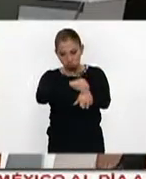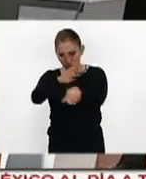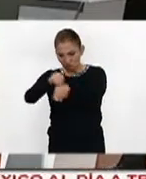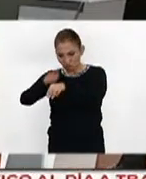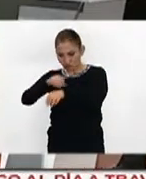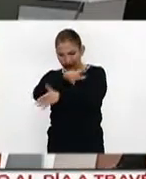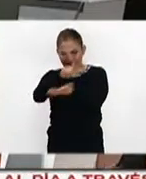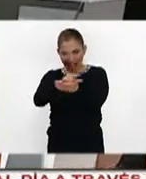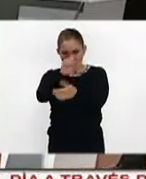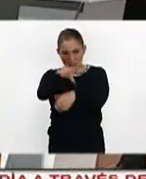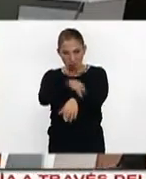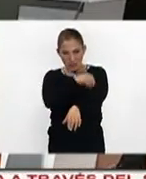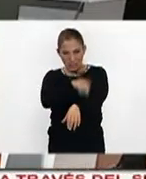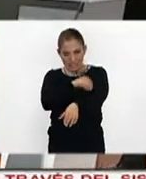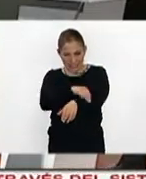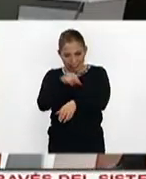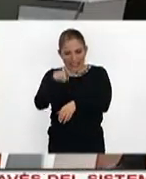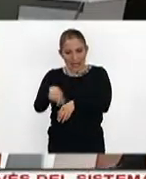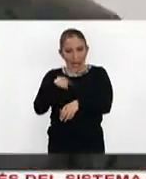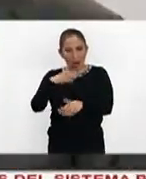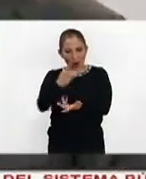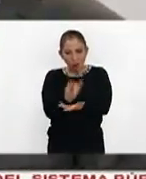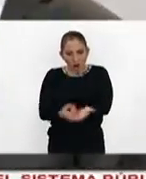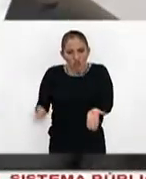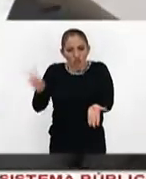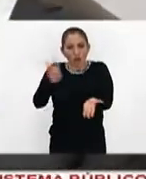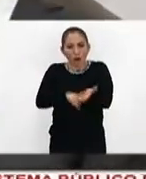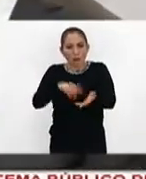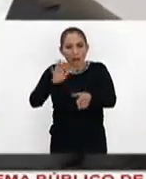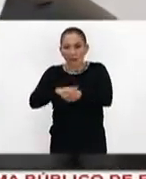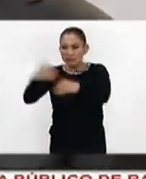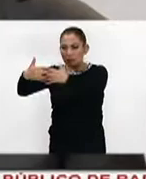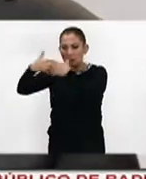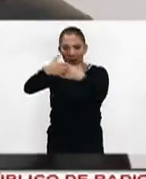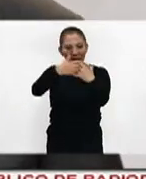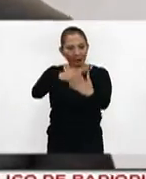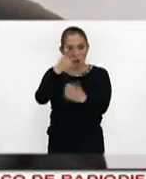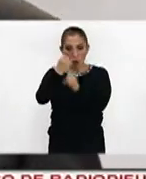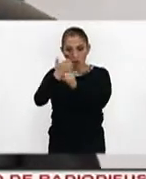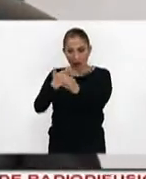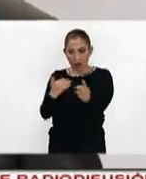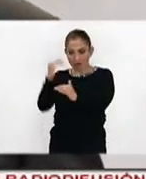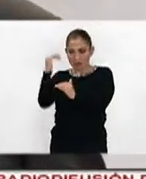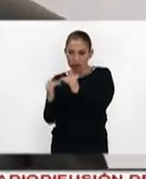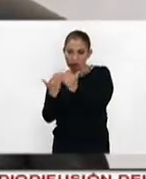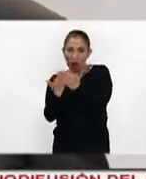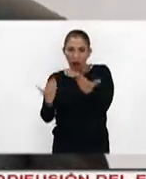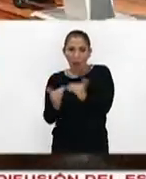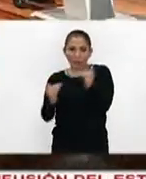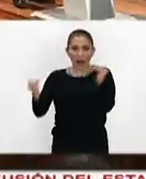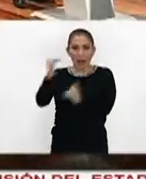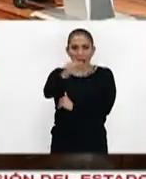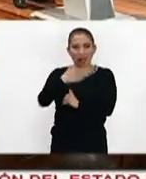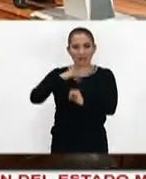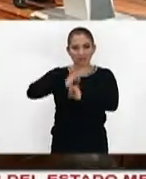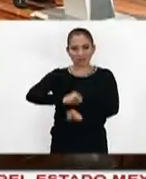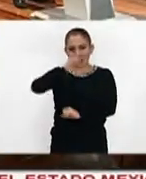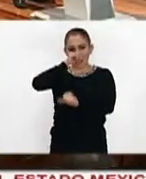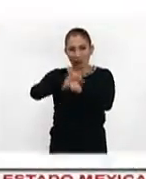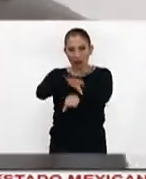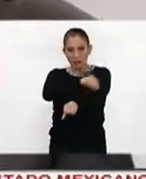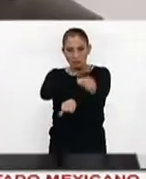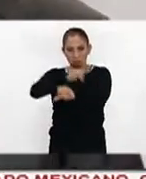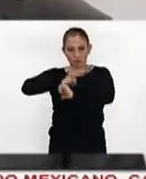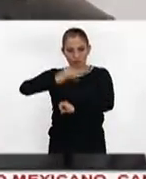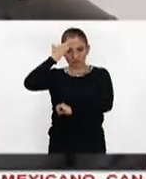de la reforma energética han logrado duplicar las expectativas de inversión que se tenían hace un año, informó el secretario de Energía, Pedro Joaquín